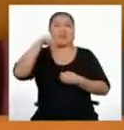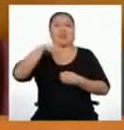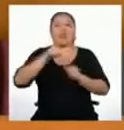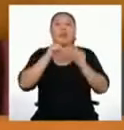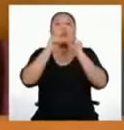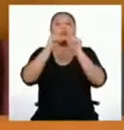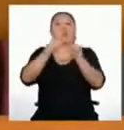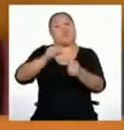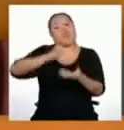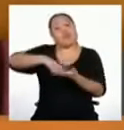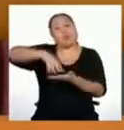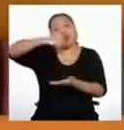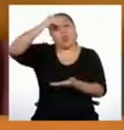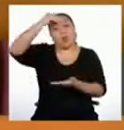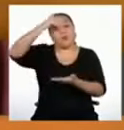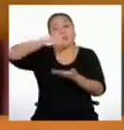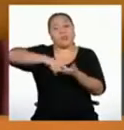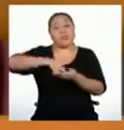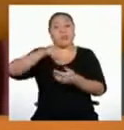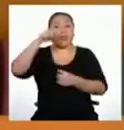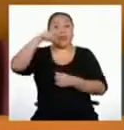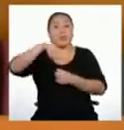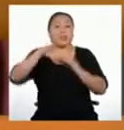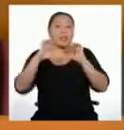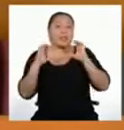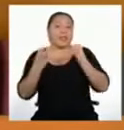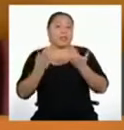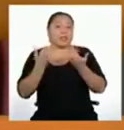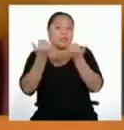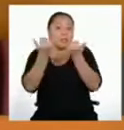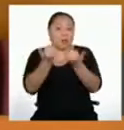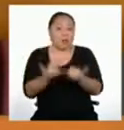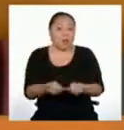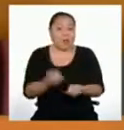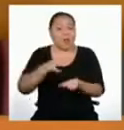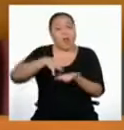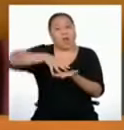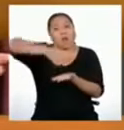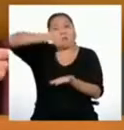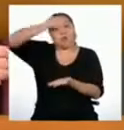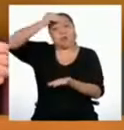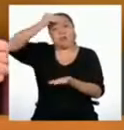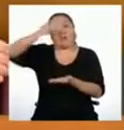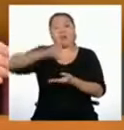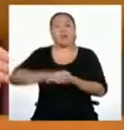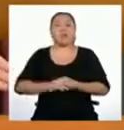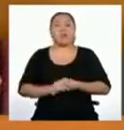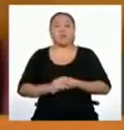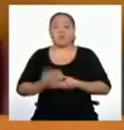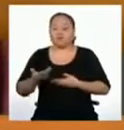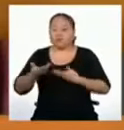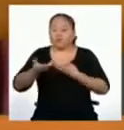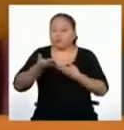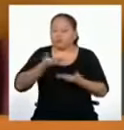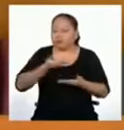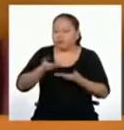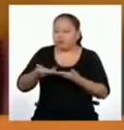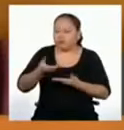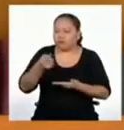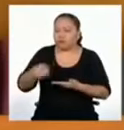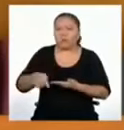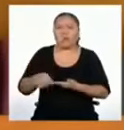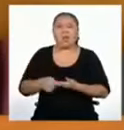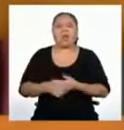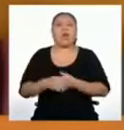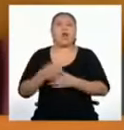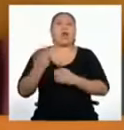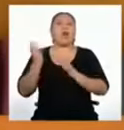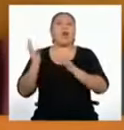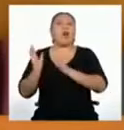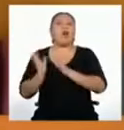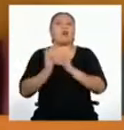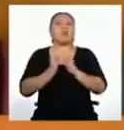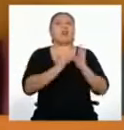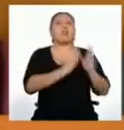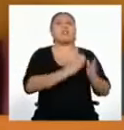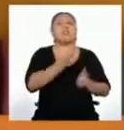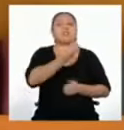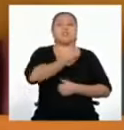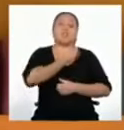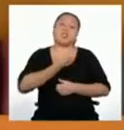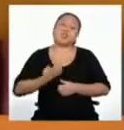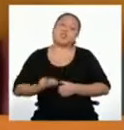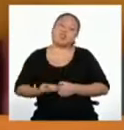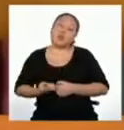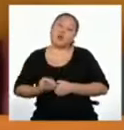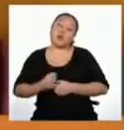aprendiendo. En nuestra clase de hoy aprenderemos lo relacionado a la organización del Estado. Pero